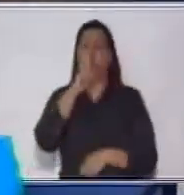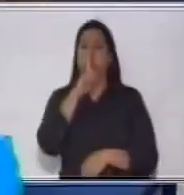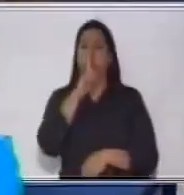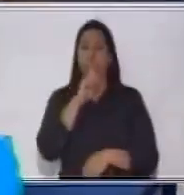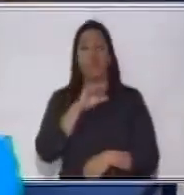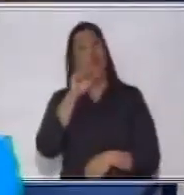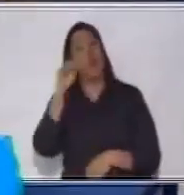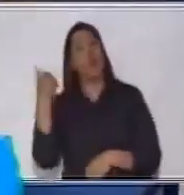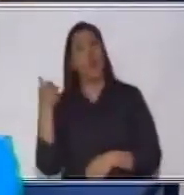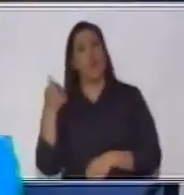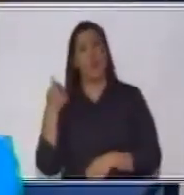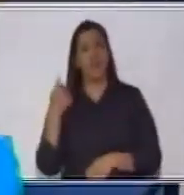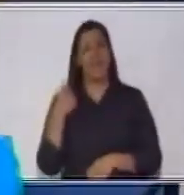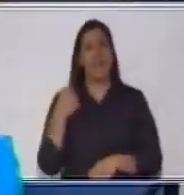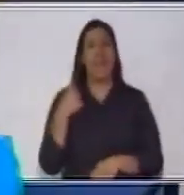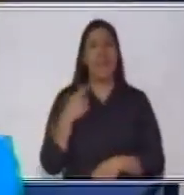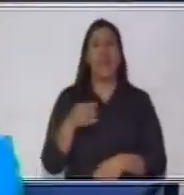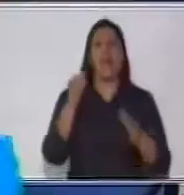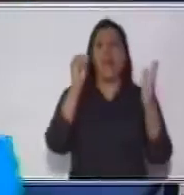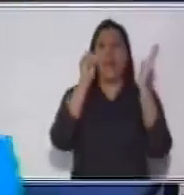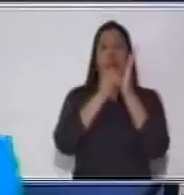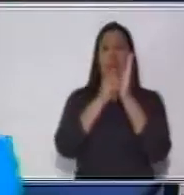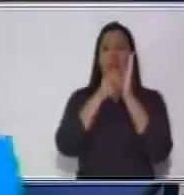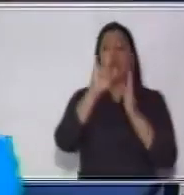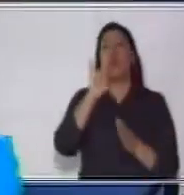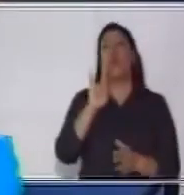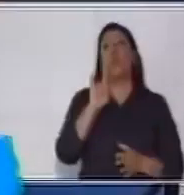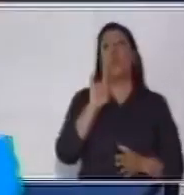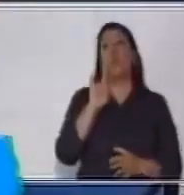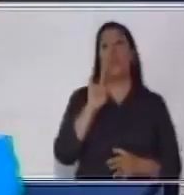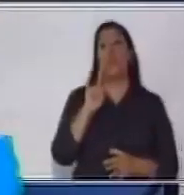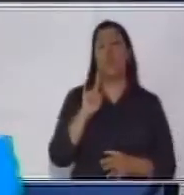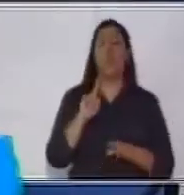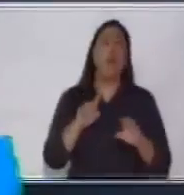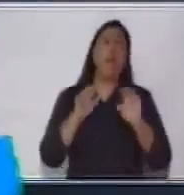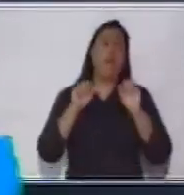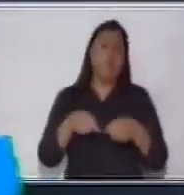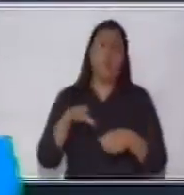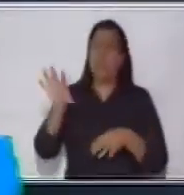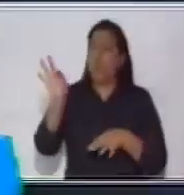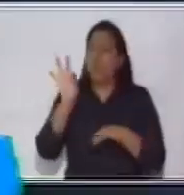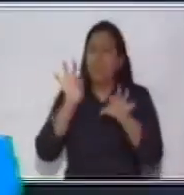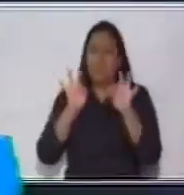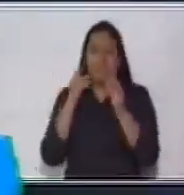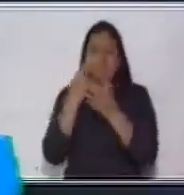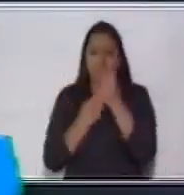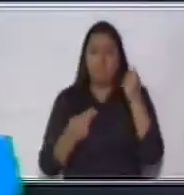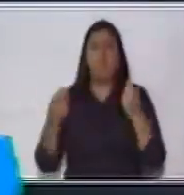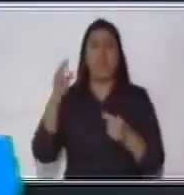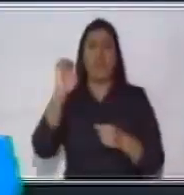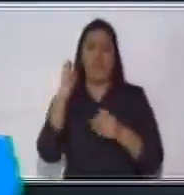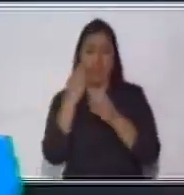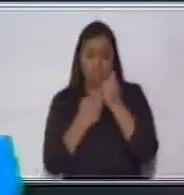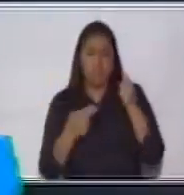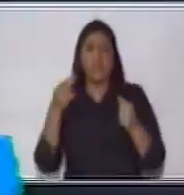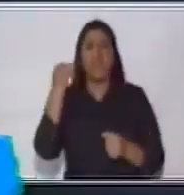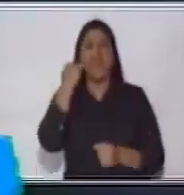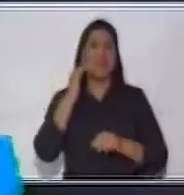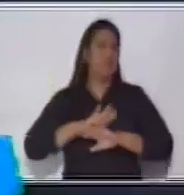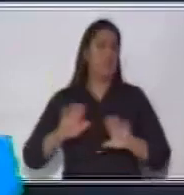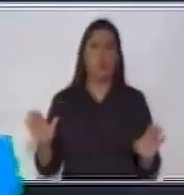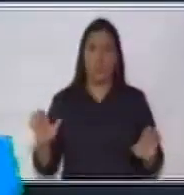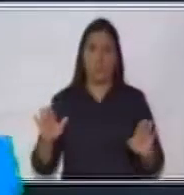k, que es la Q con la U, que se puede combinar únicamente con la E y con la I.